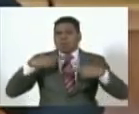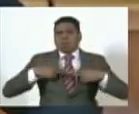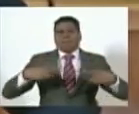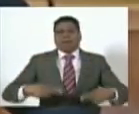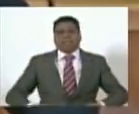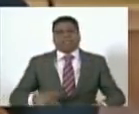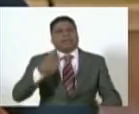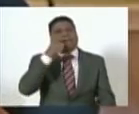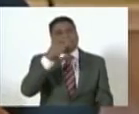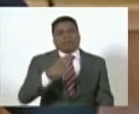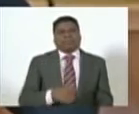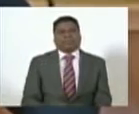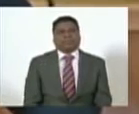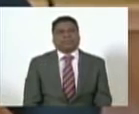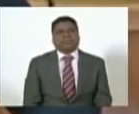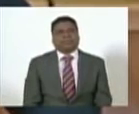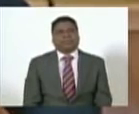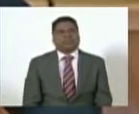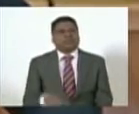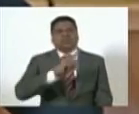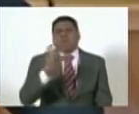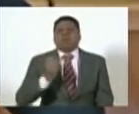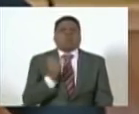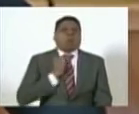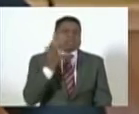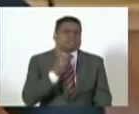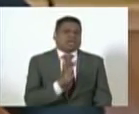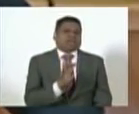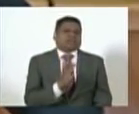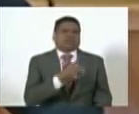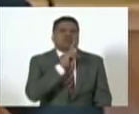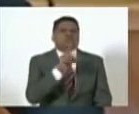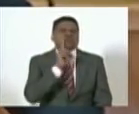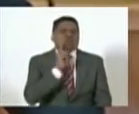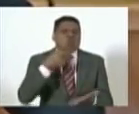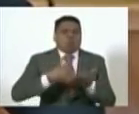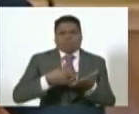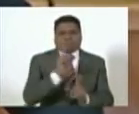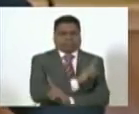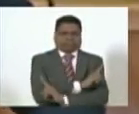del pueblo. No es cualquier nombre.